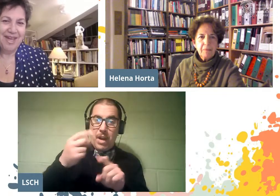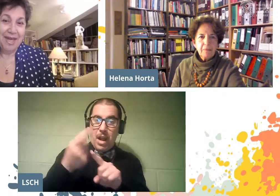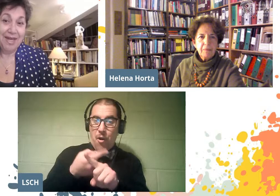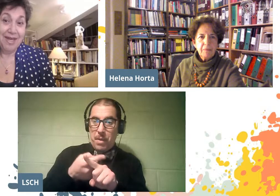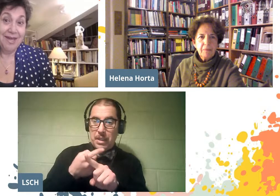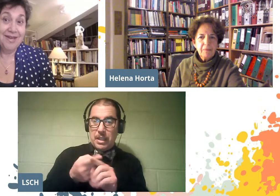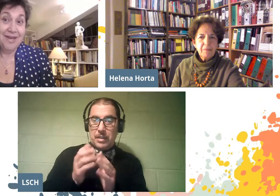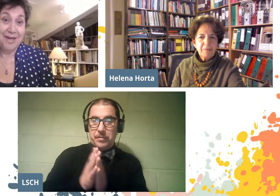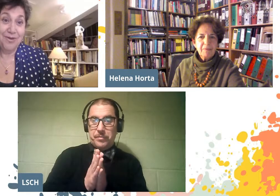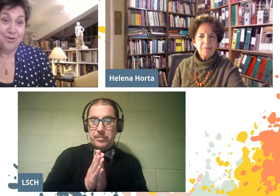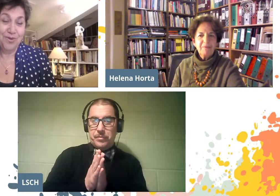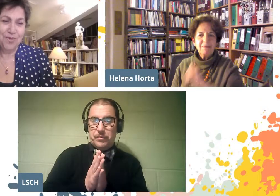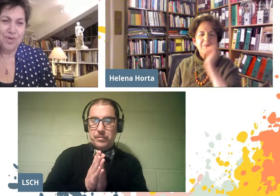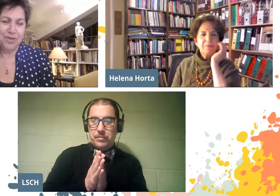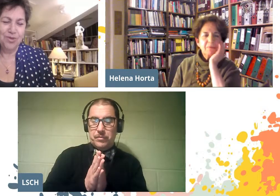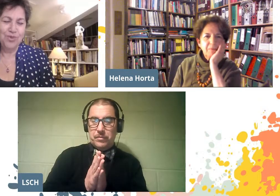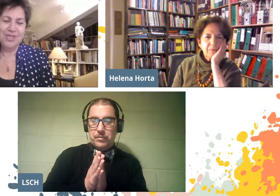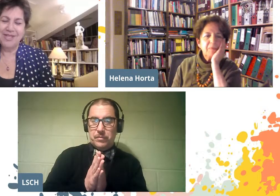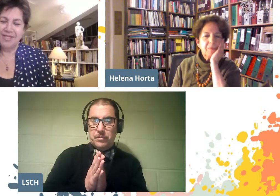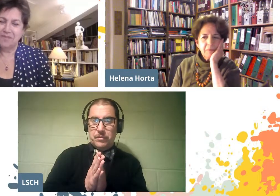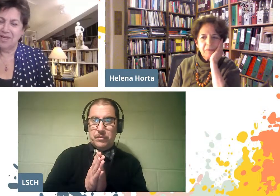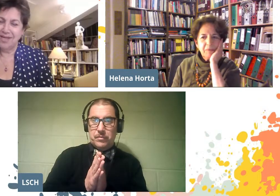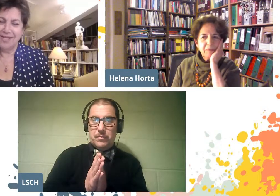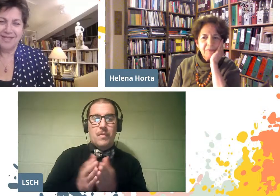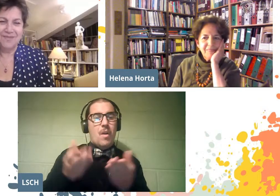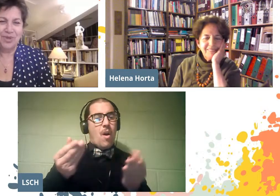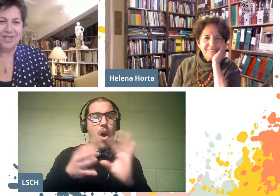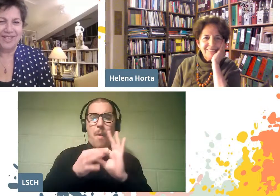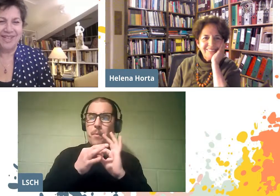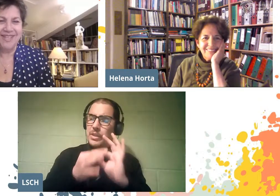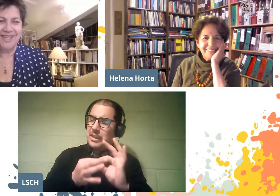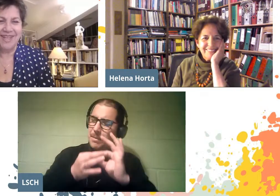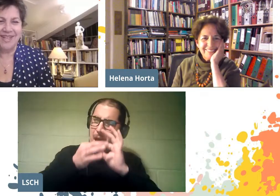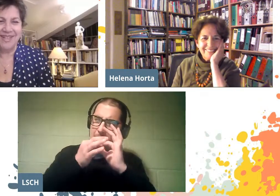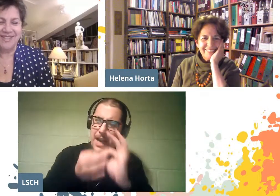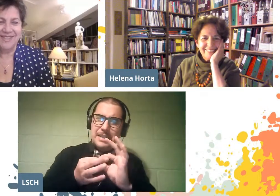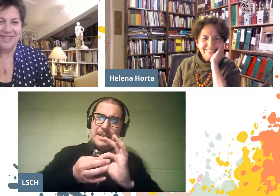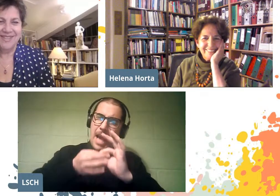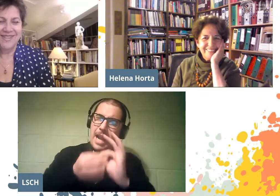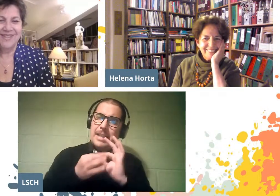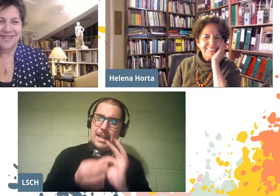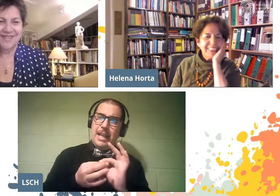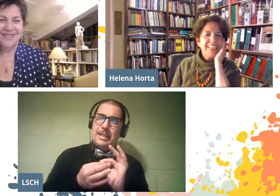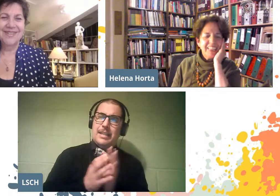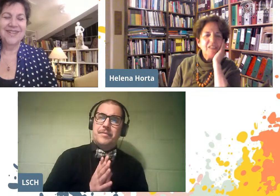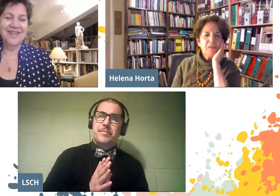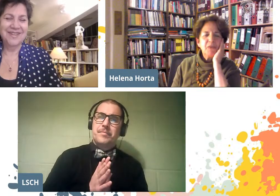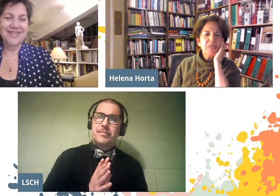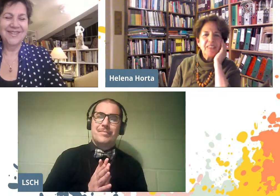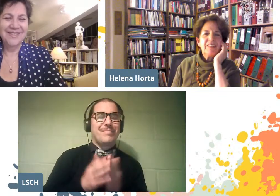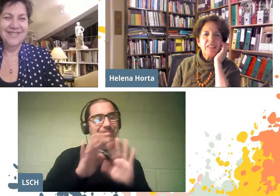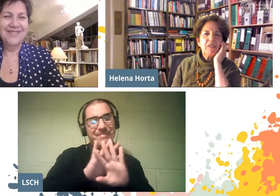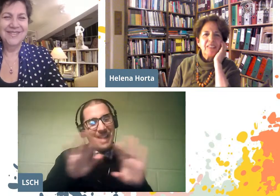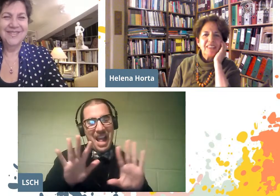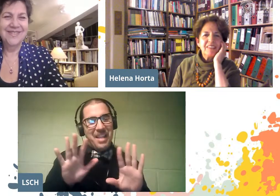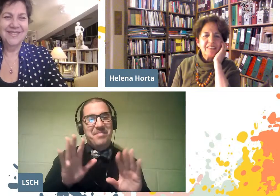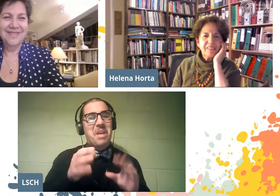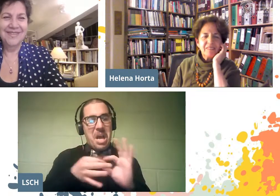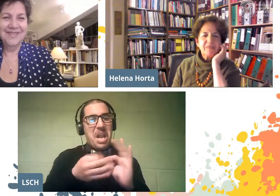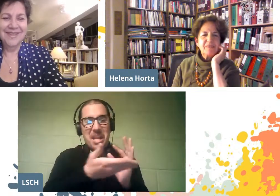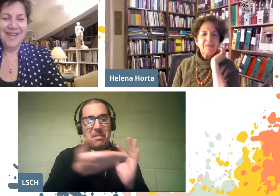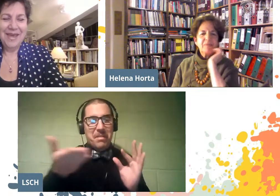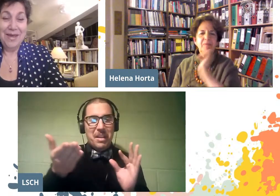contigo en otro momento. Muchísimas gracias por estar aquí, Elena. De nada, muchas gracias a